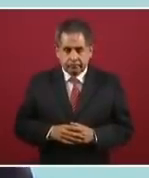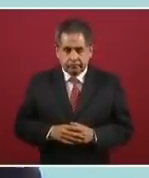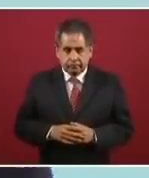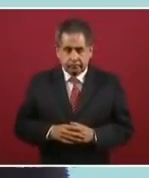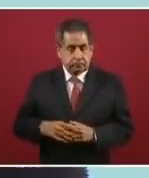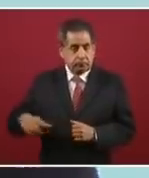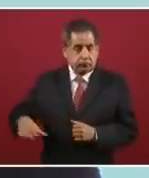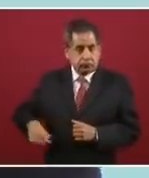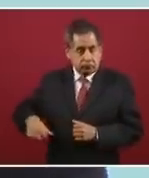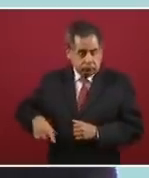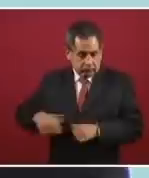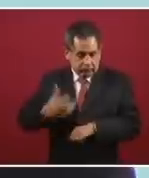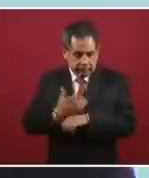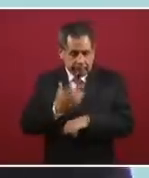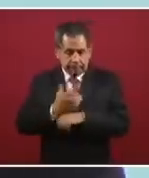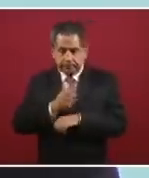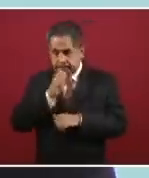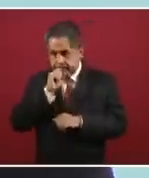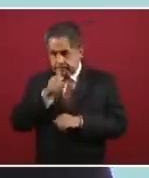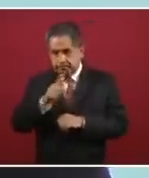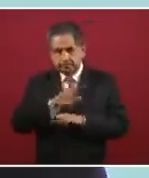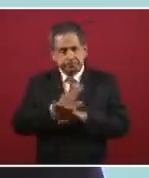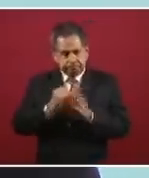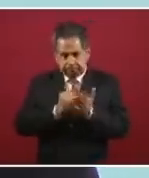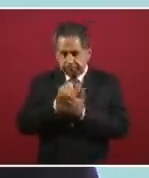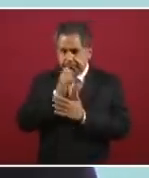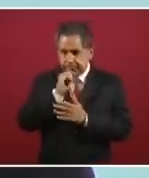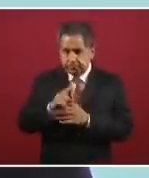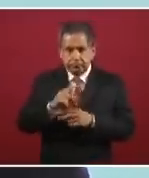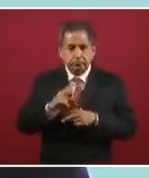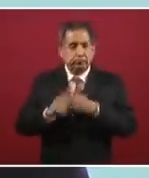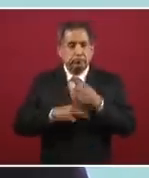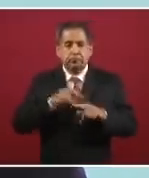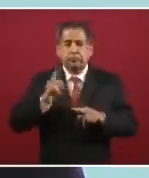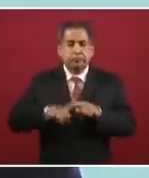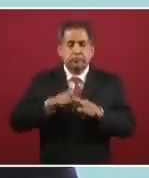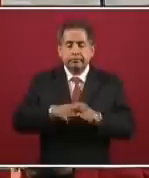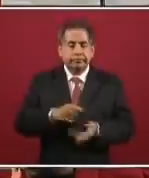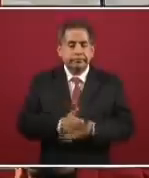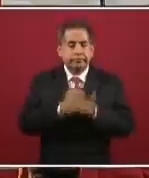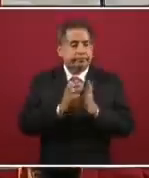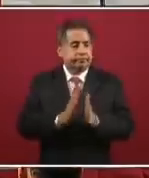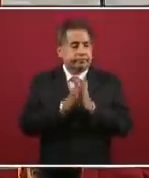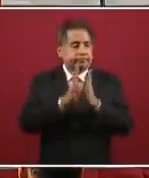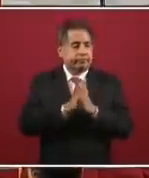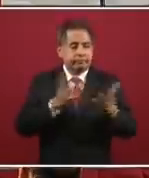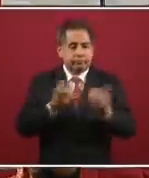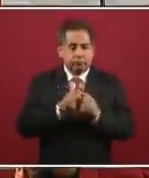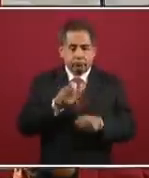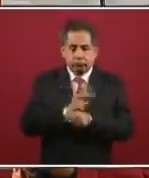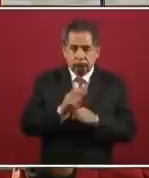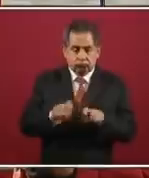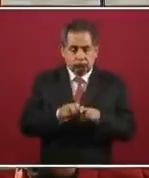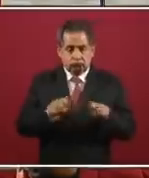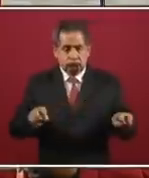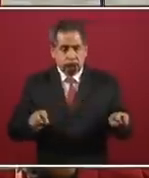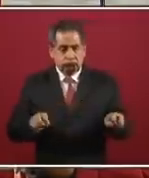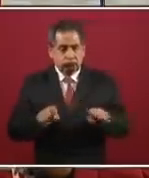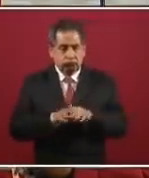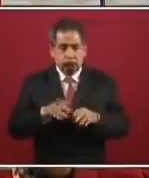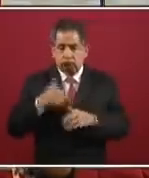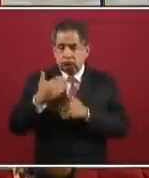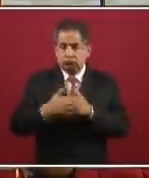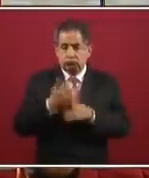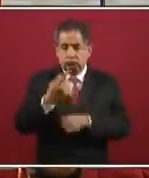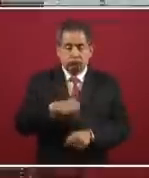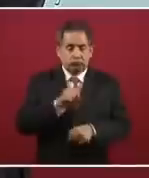el gobierno de los Estados Unidos ya también determinó las agencias que van a participar y tendremos, a partir de la semana